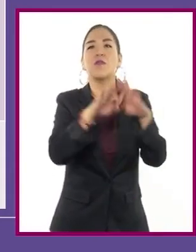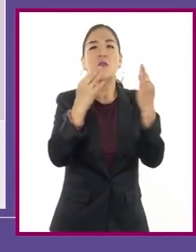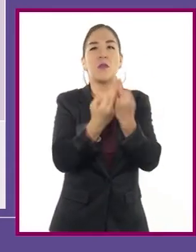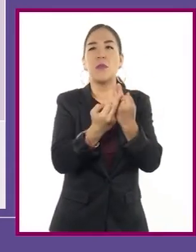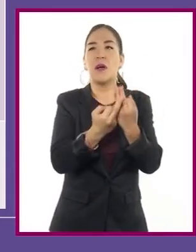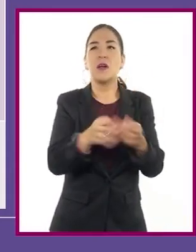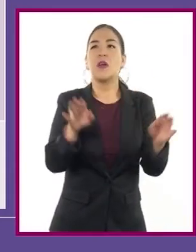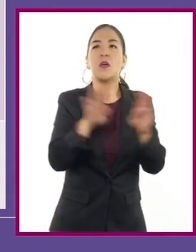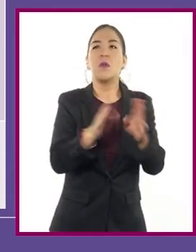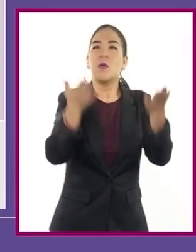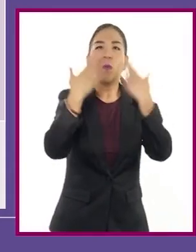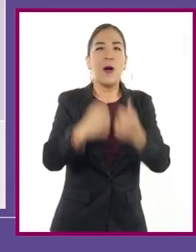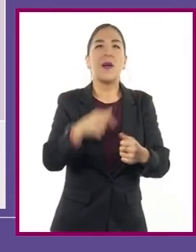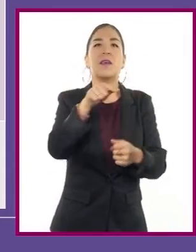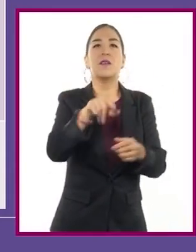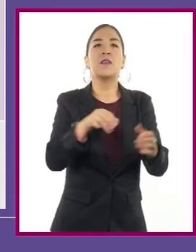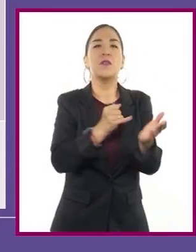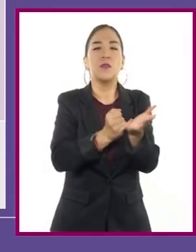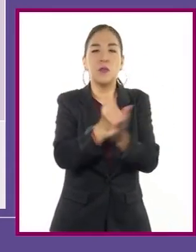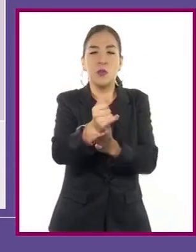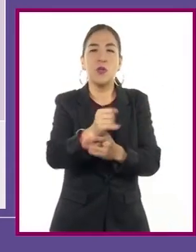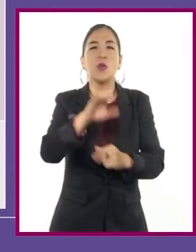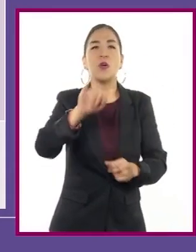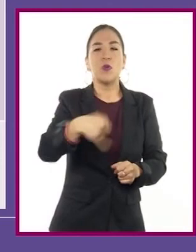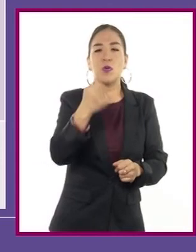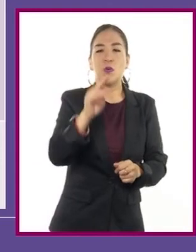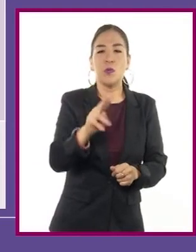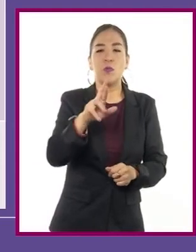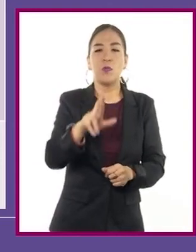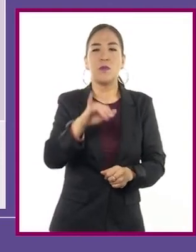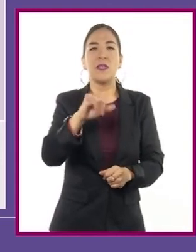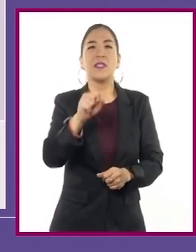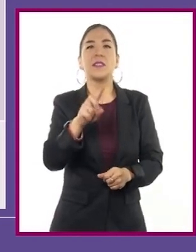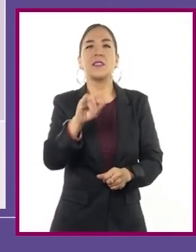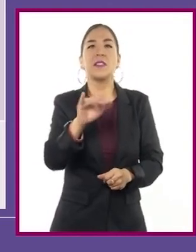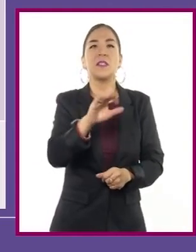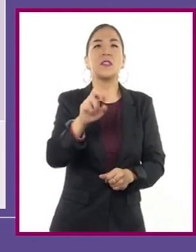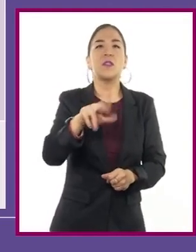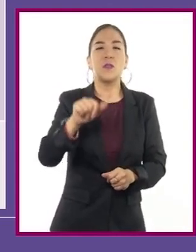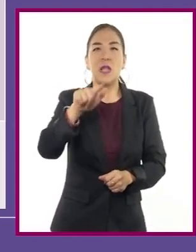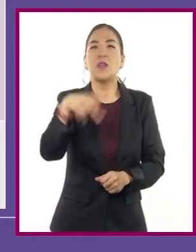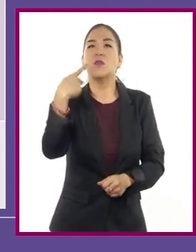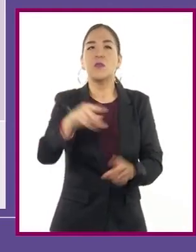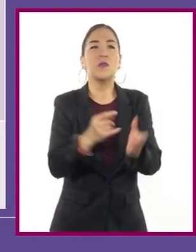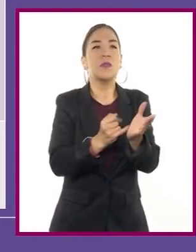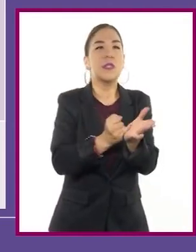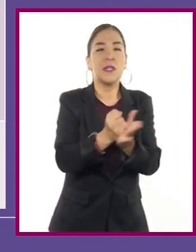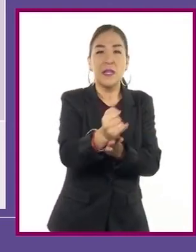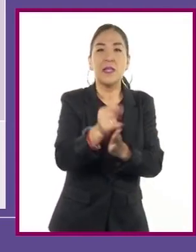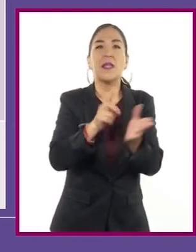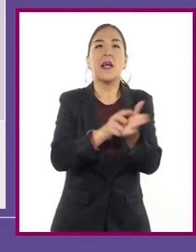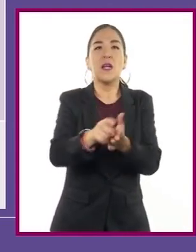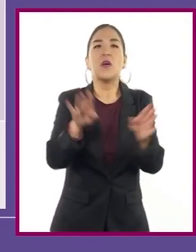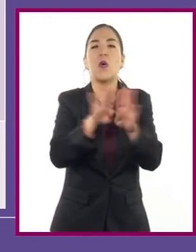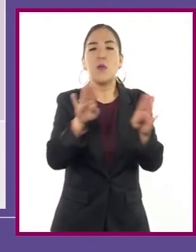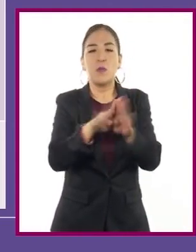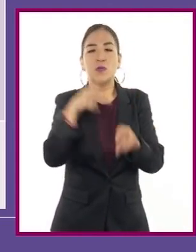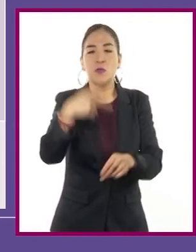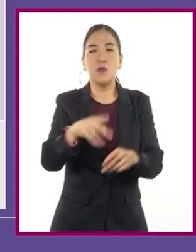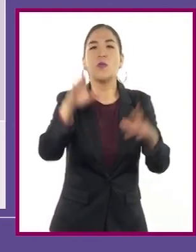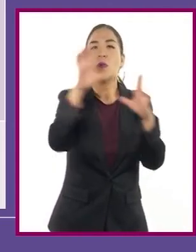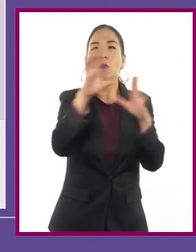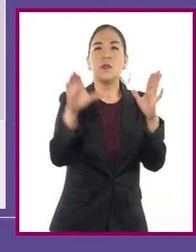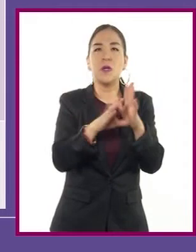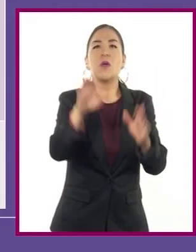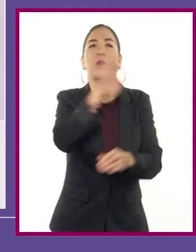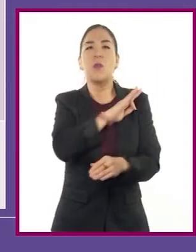no jurisdiccional, aunque también, al tratarse de un derecho consagrado en la Constitución, es